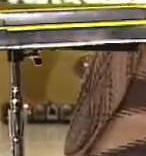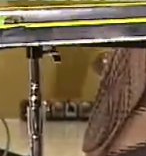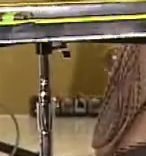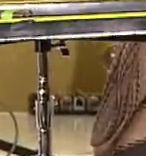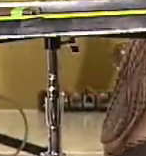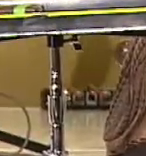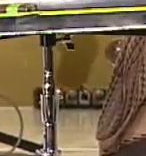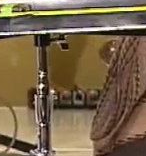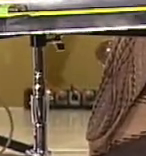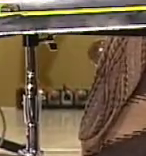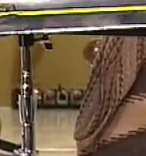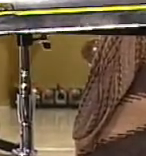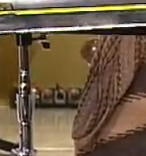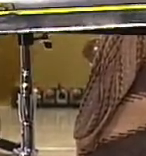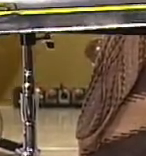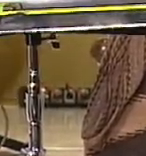de las sabanas de Bolívar.